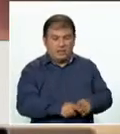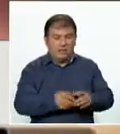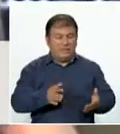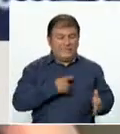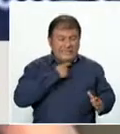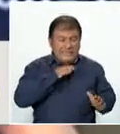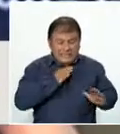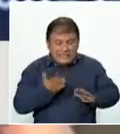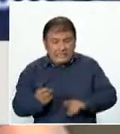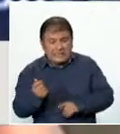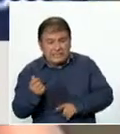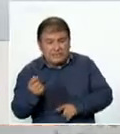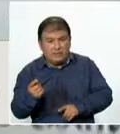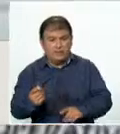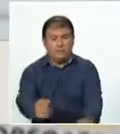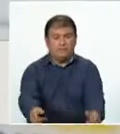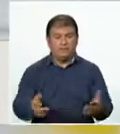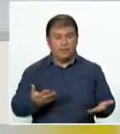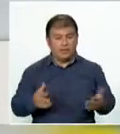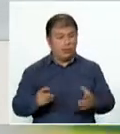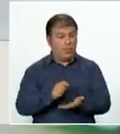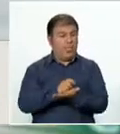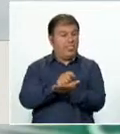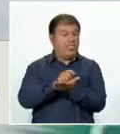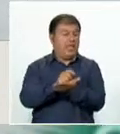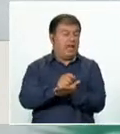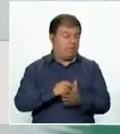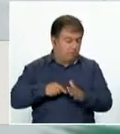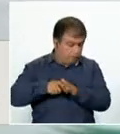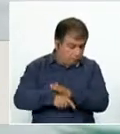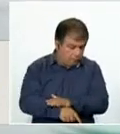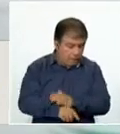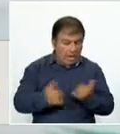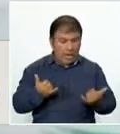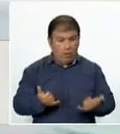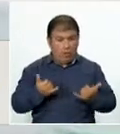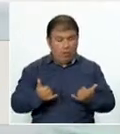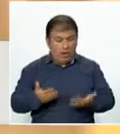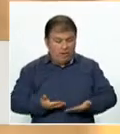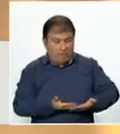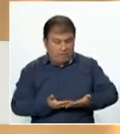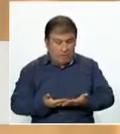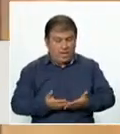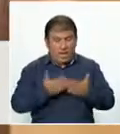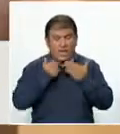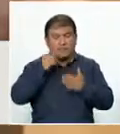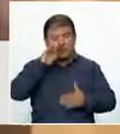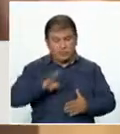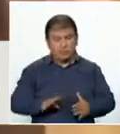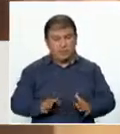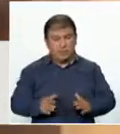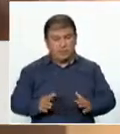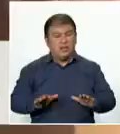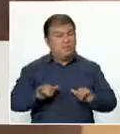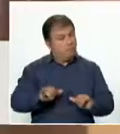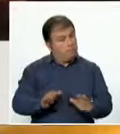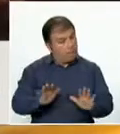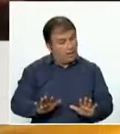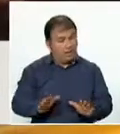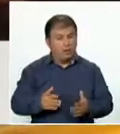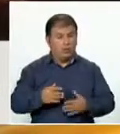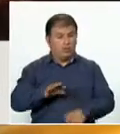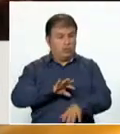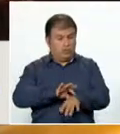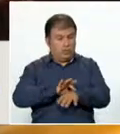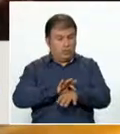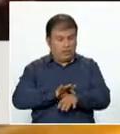muerte. Estuvo en terapias intensivas. En estos momentos la chiquita ya está, gracias a Dios, estable. Los